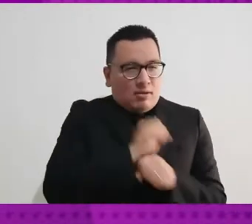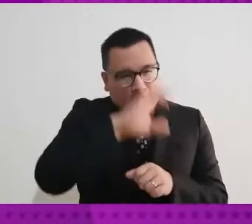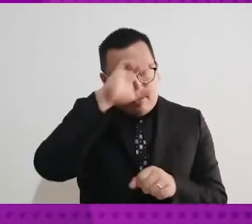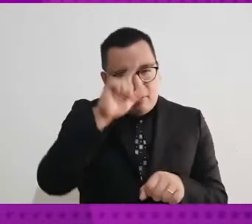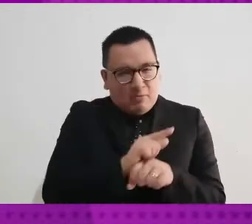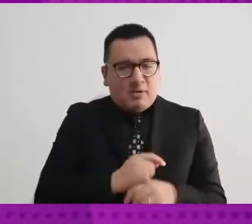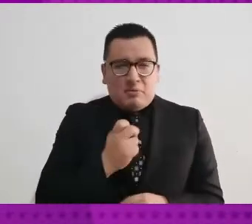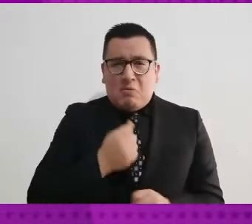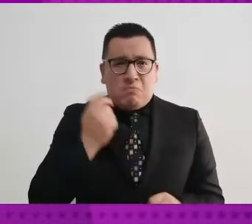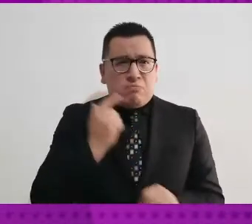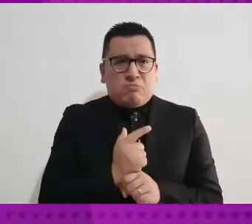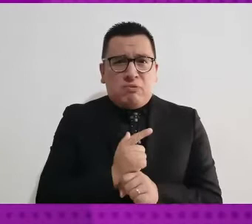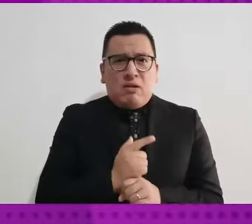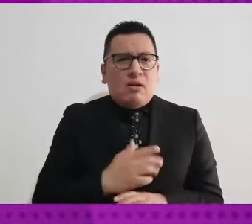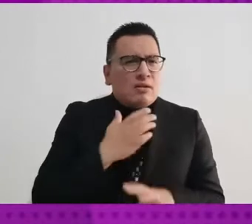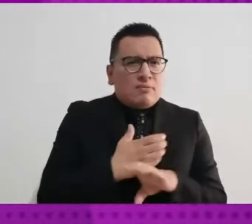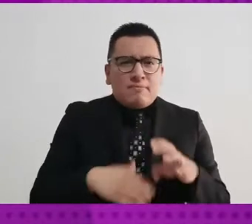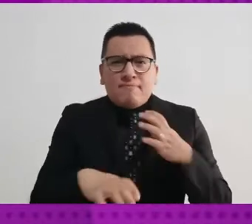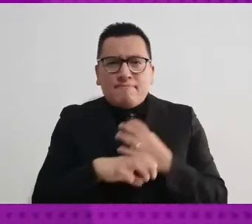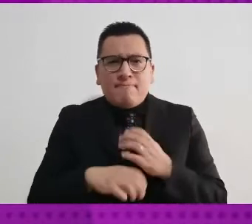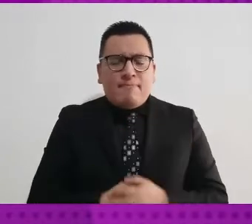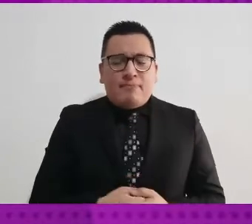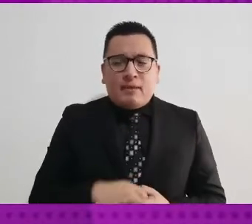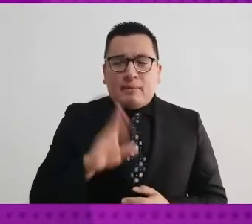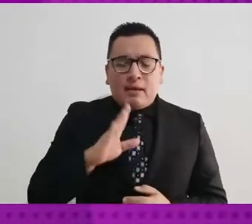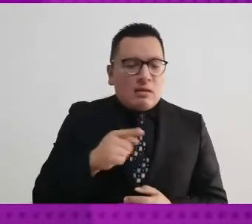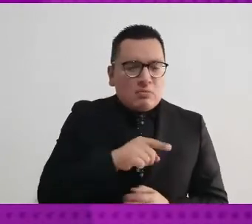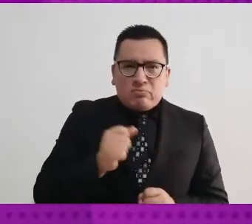ustedes como elementos